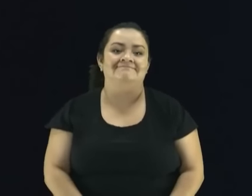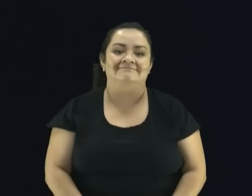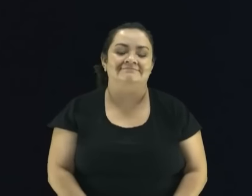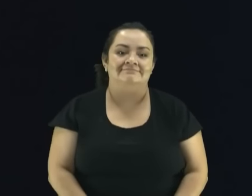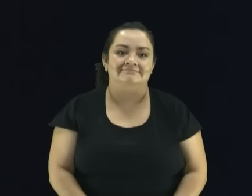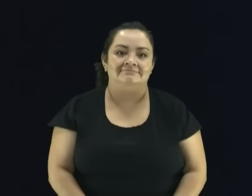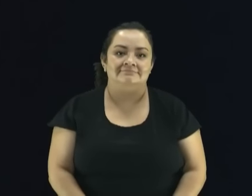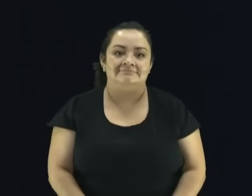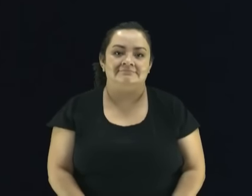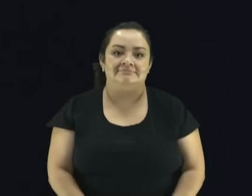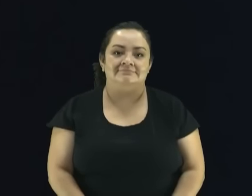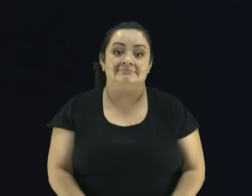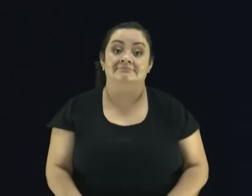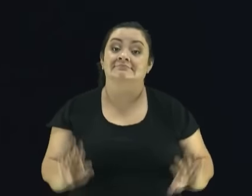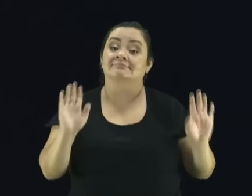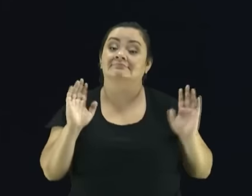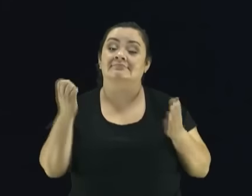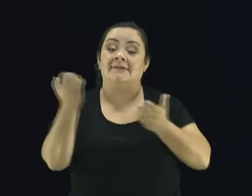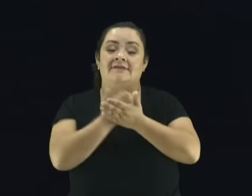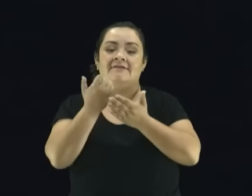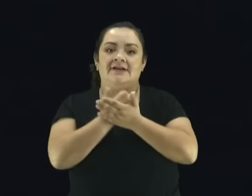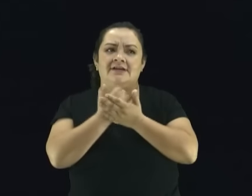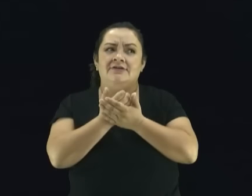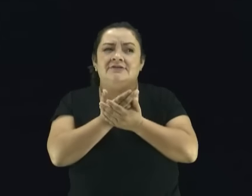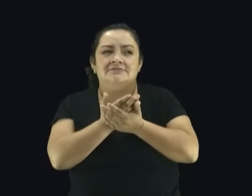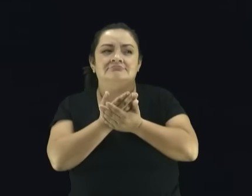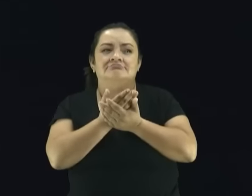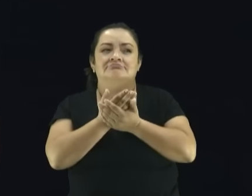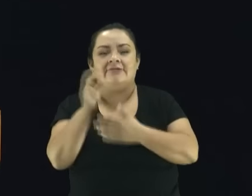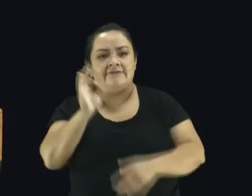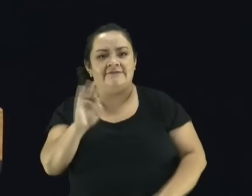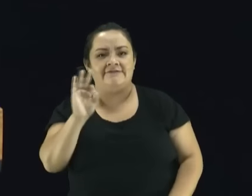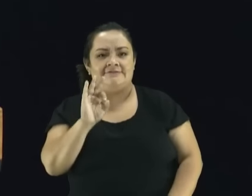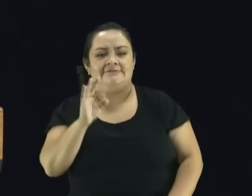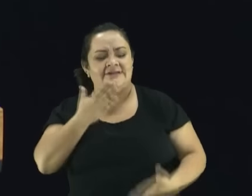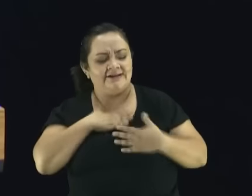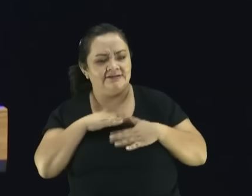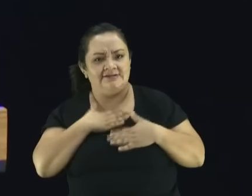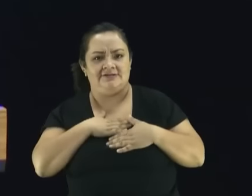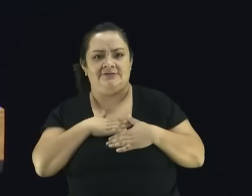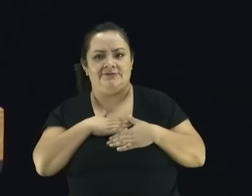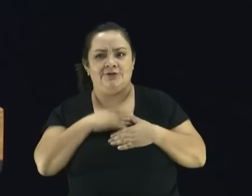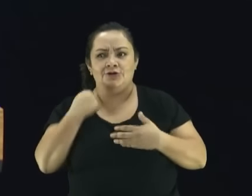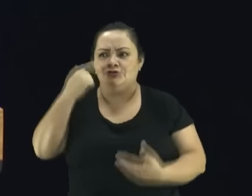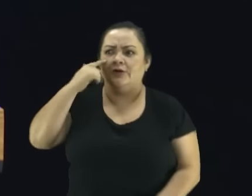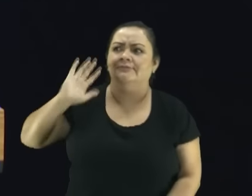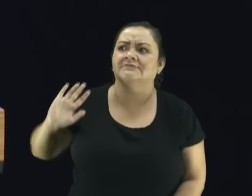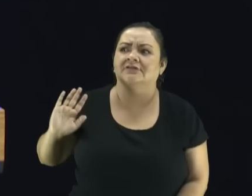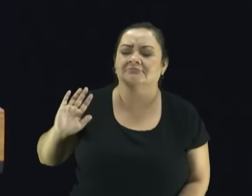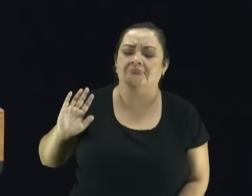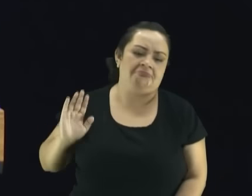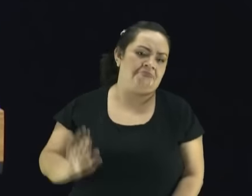viejo el evangelio es modestia hermano tranquilo si no tiene nada que